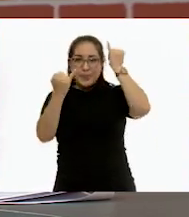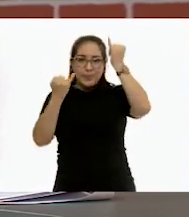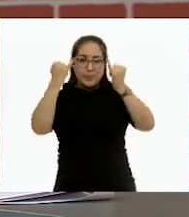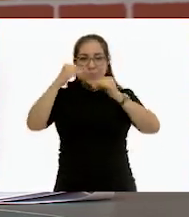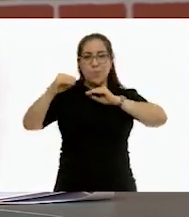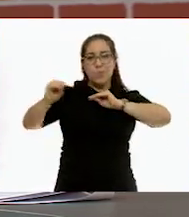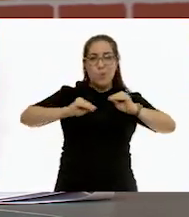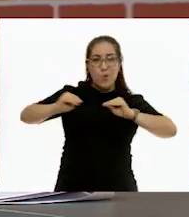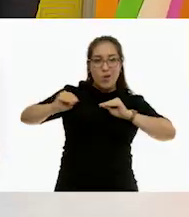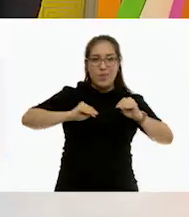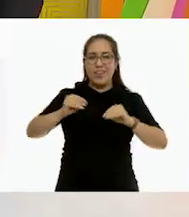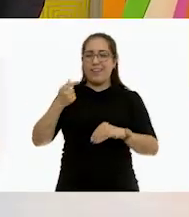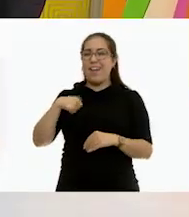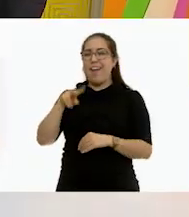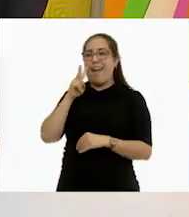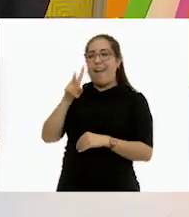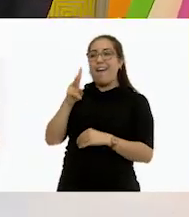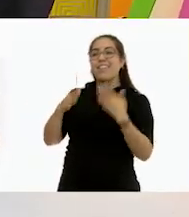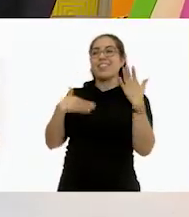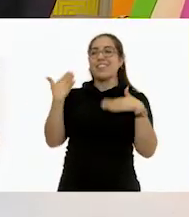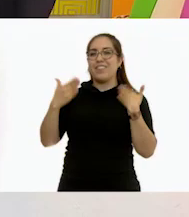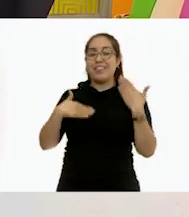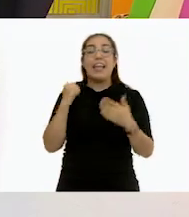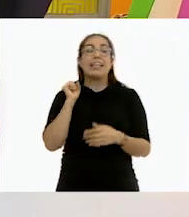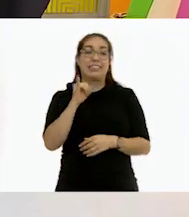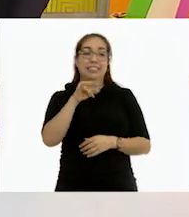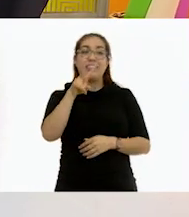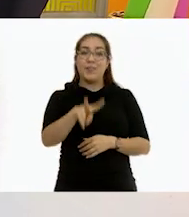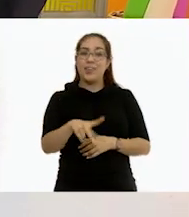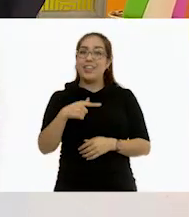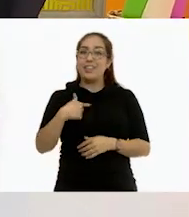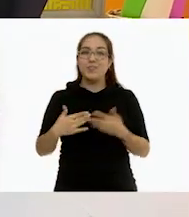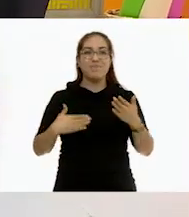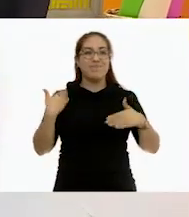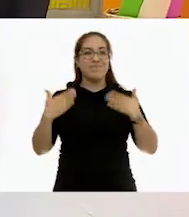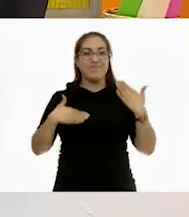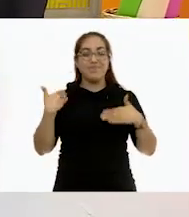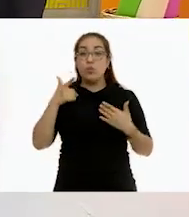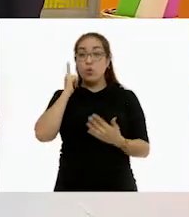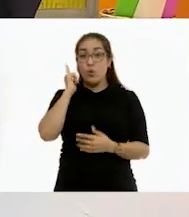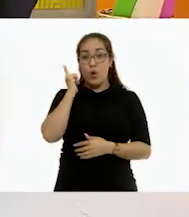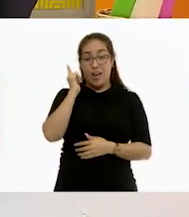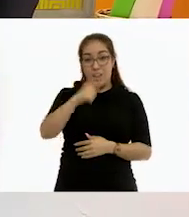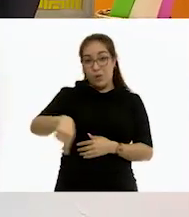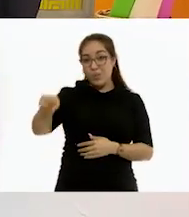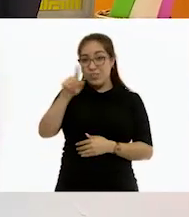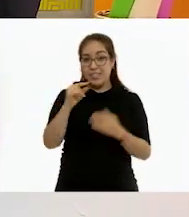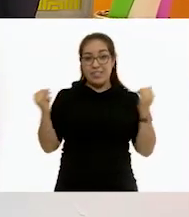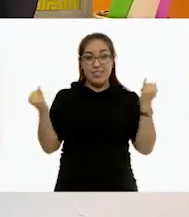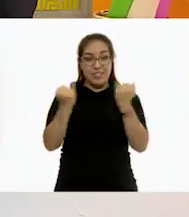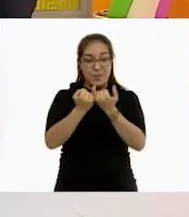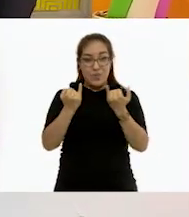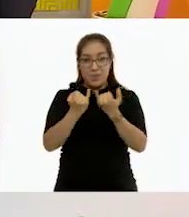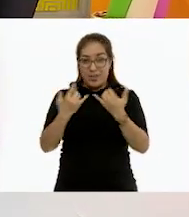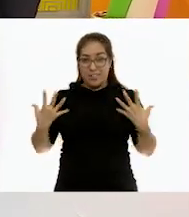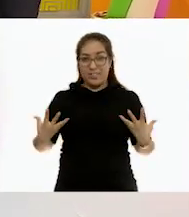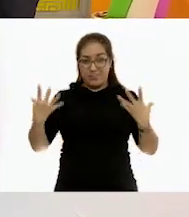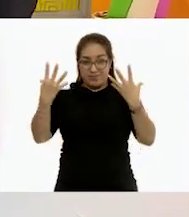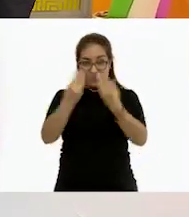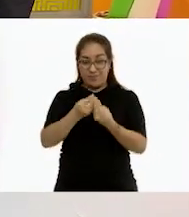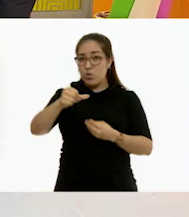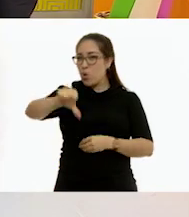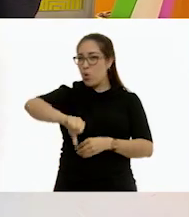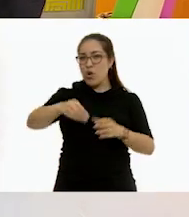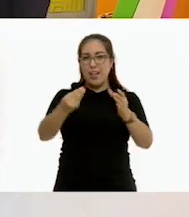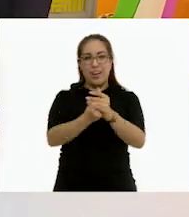yo vi que te divertiste mucho. Así es, me divertí bastante. Espero la hayan disfrutado tanto como nosotros, pero esta clase también va a ser igual